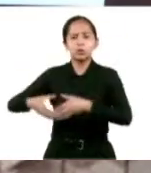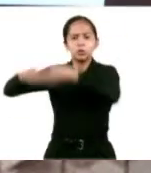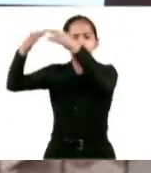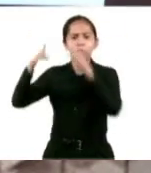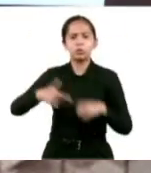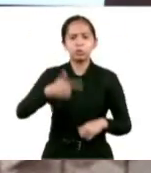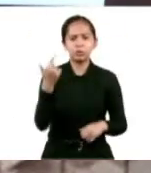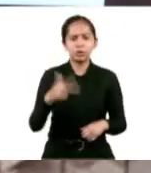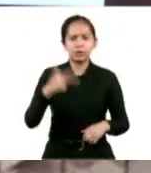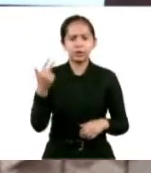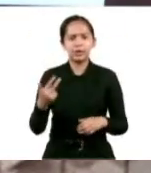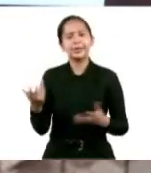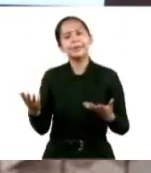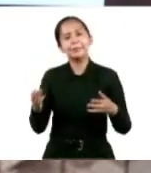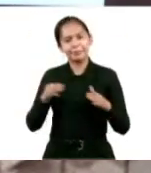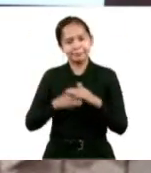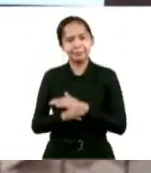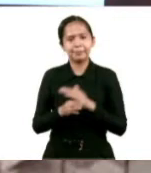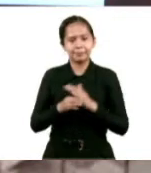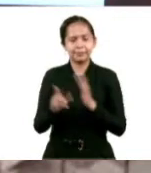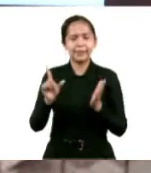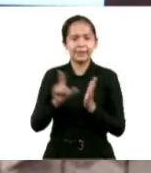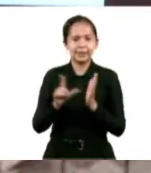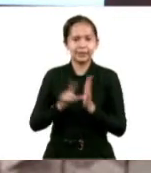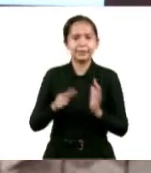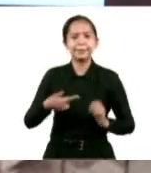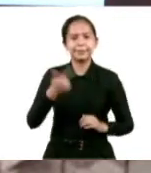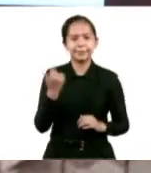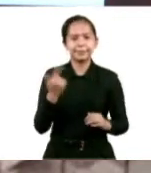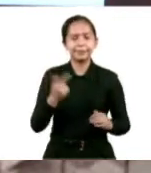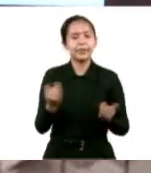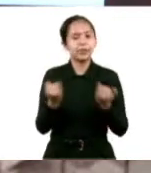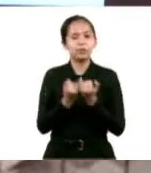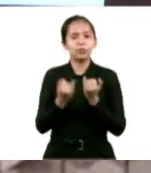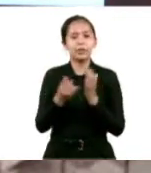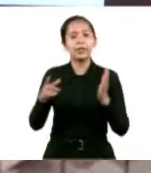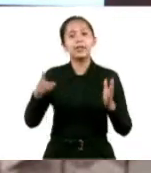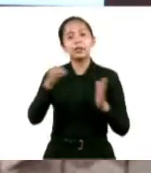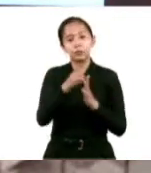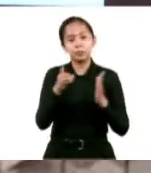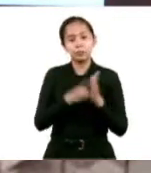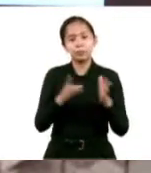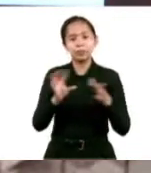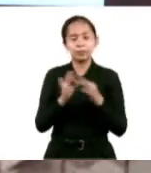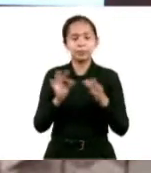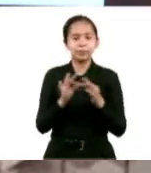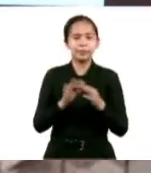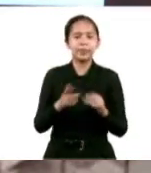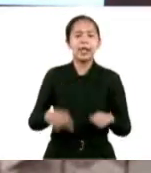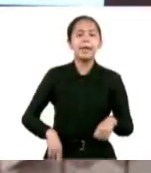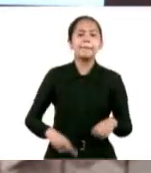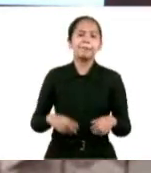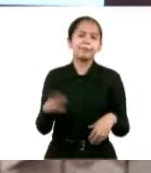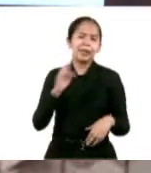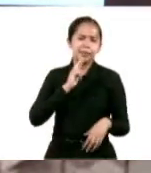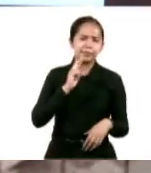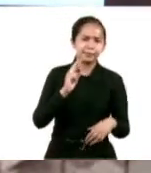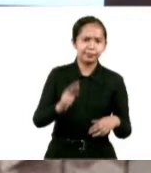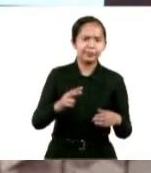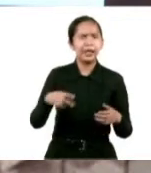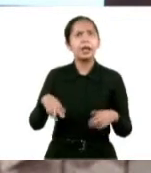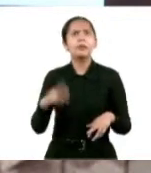12 del metro. También tomado del documento, dice, los resultados de los